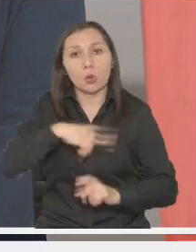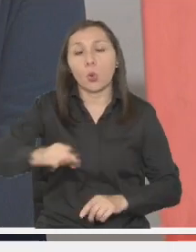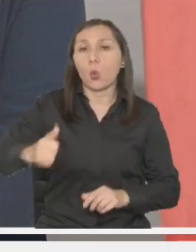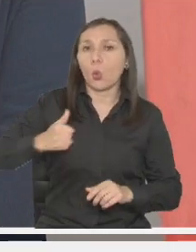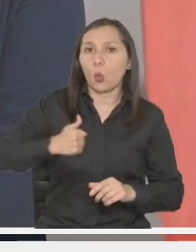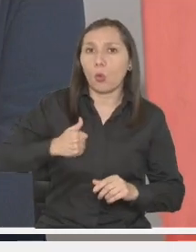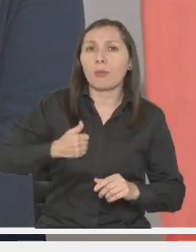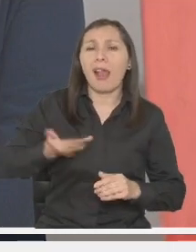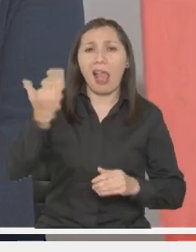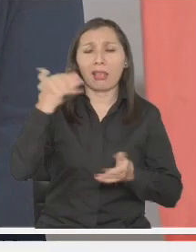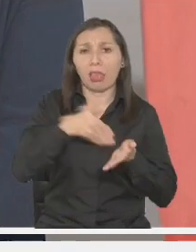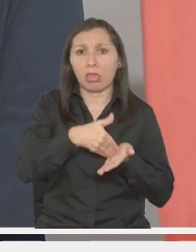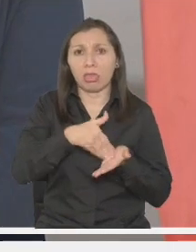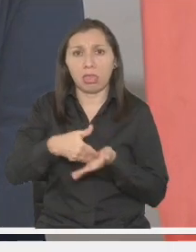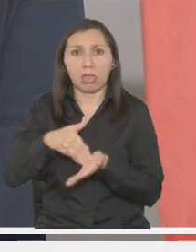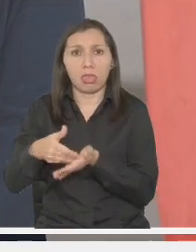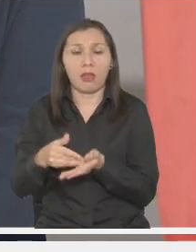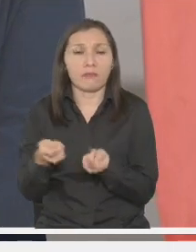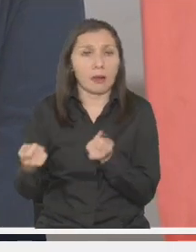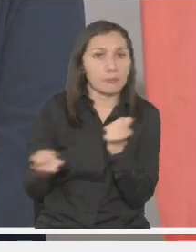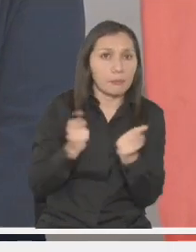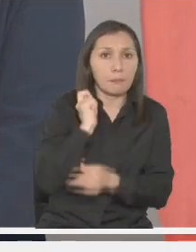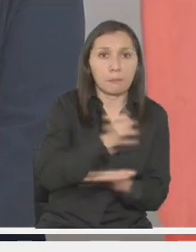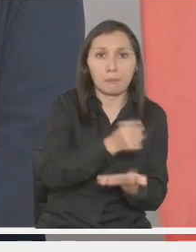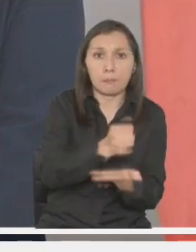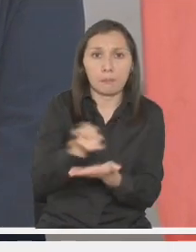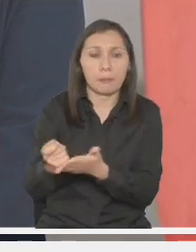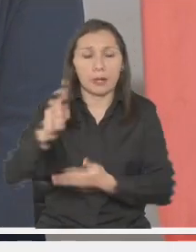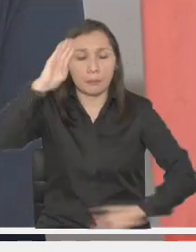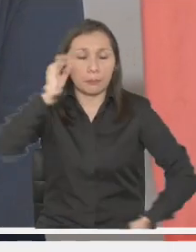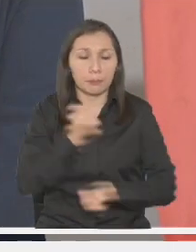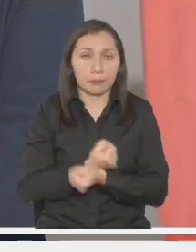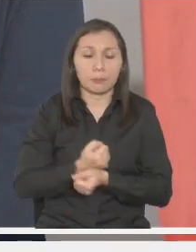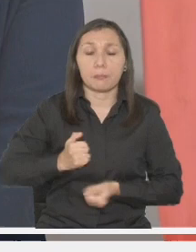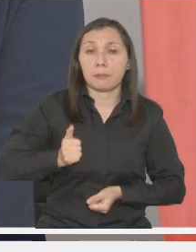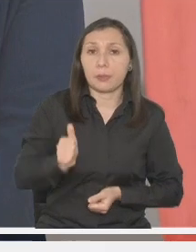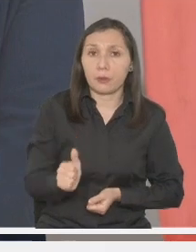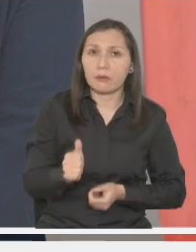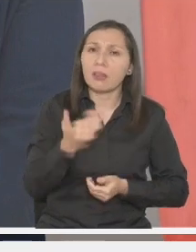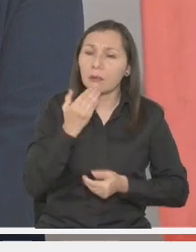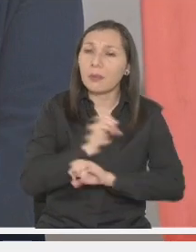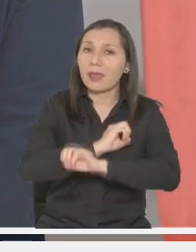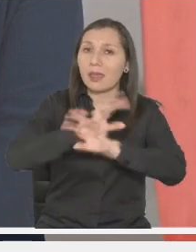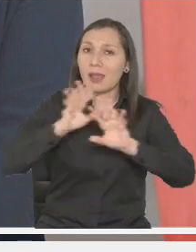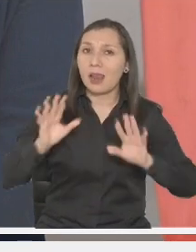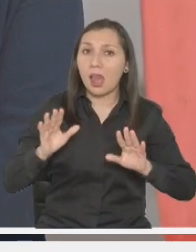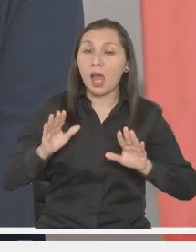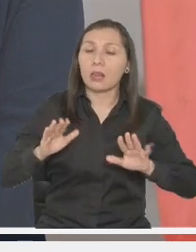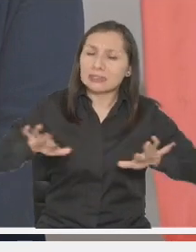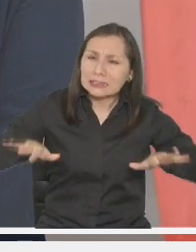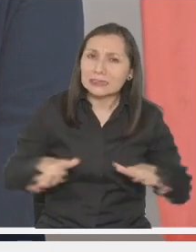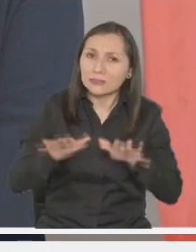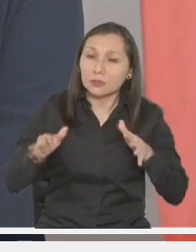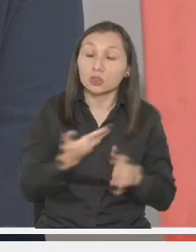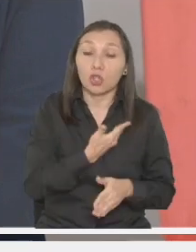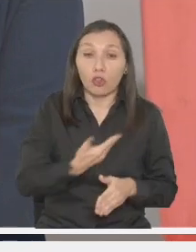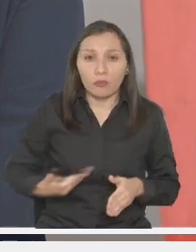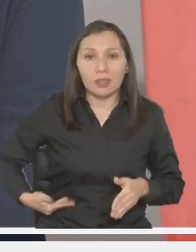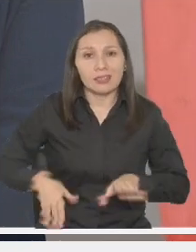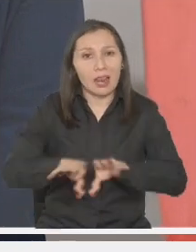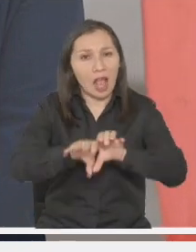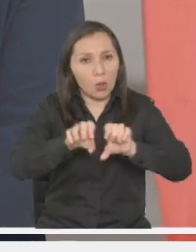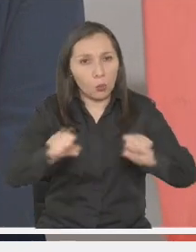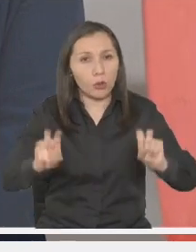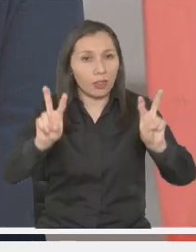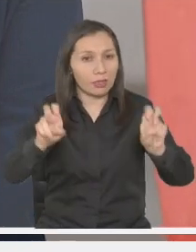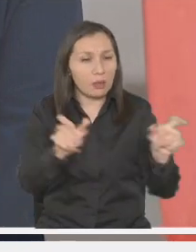día con grandes falencias que había en el financiamiento de las policías. Creo que también ha sido claro en el esfuerzo que el gobierno ha hecho para lograr acuerdos en